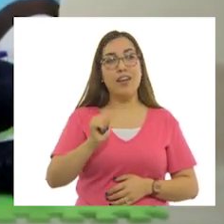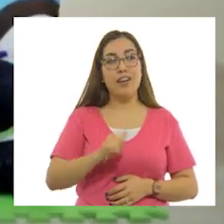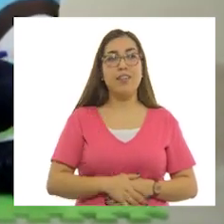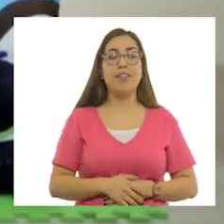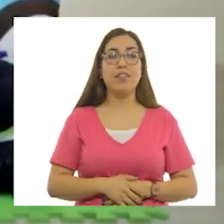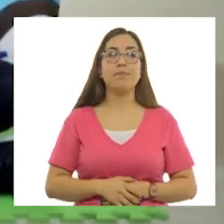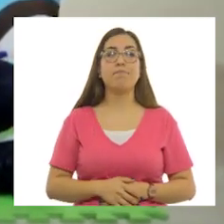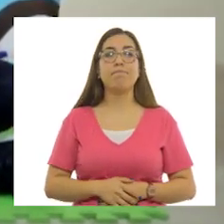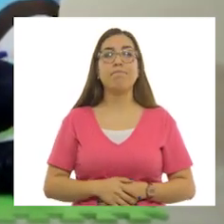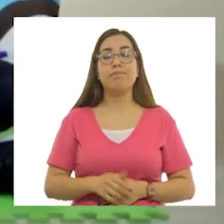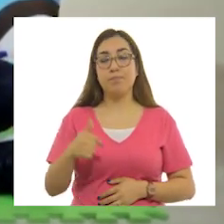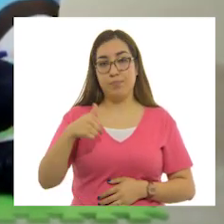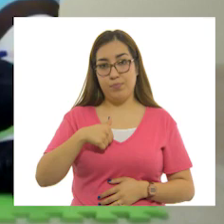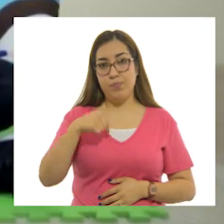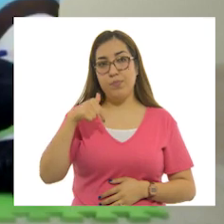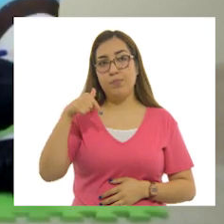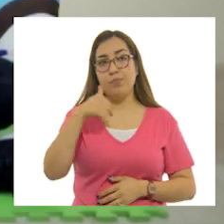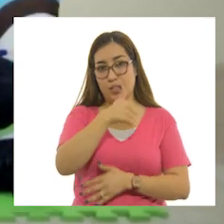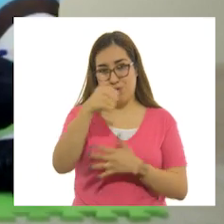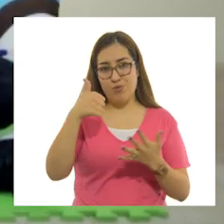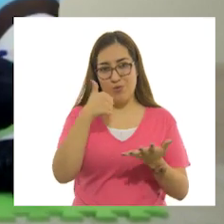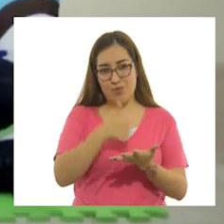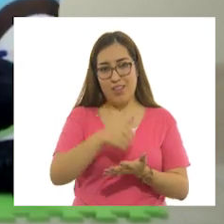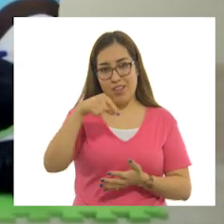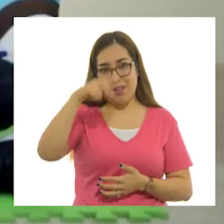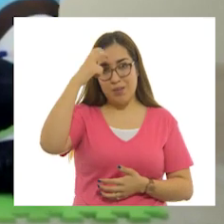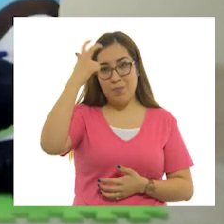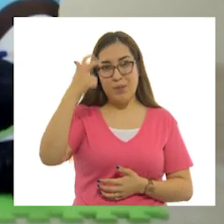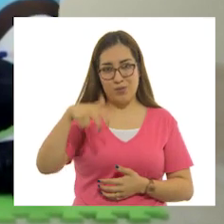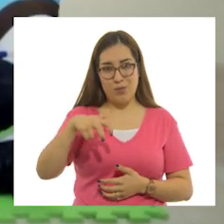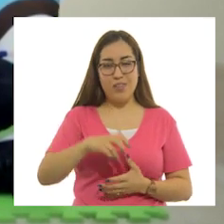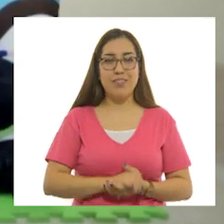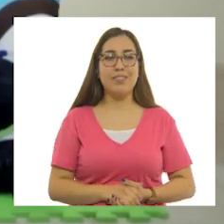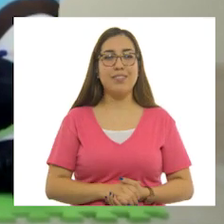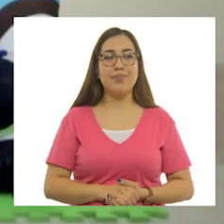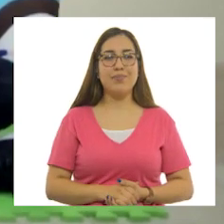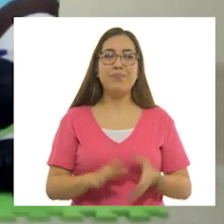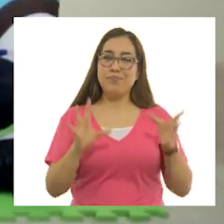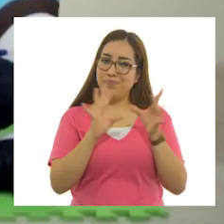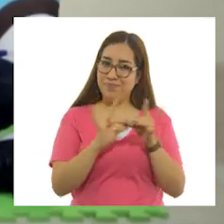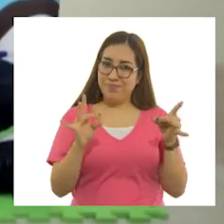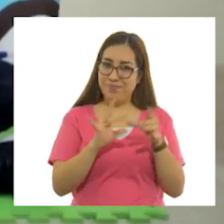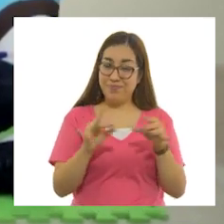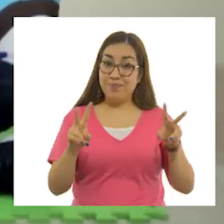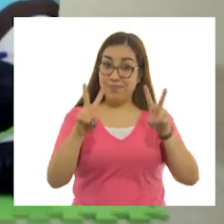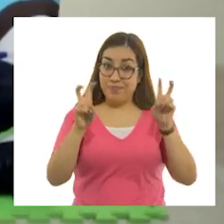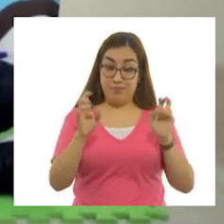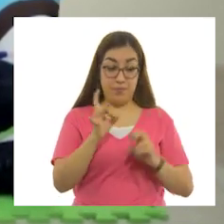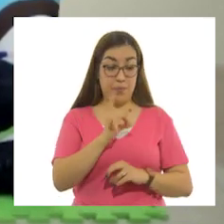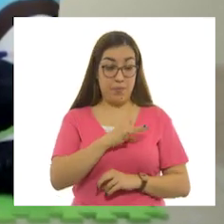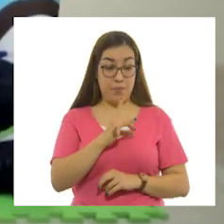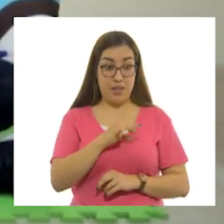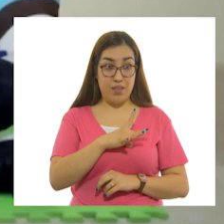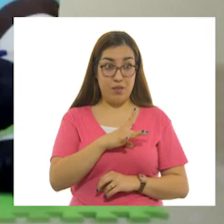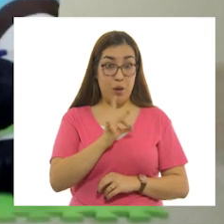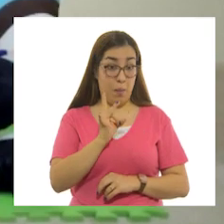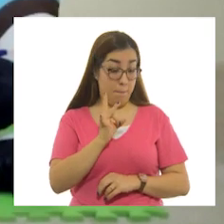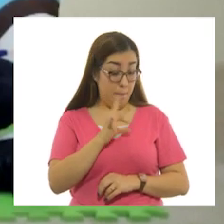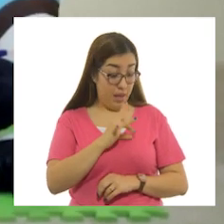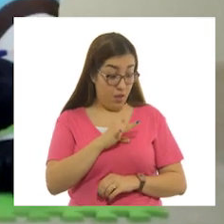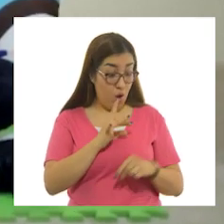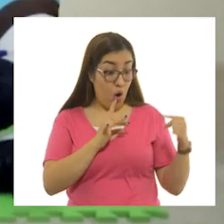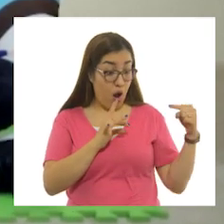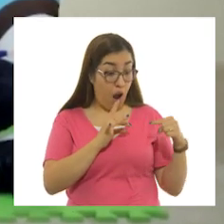de la ciudad infantil el miedo es una de las emociones que se presenta de manera